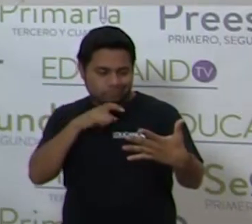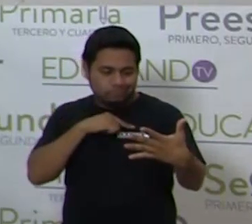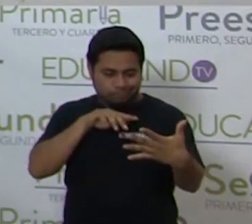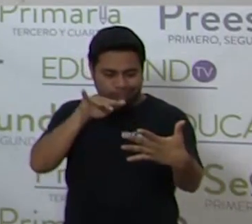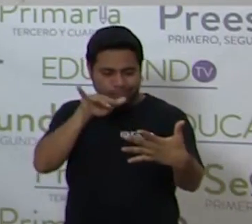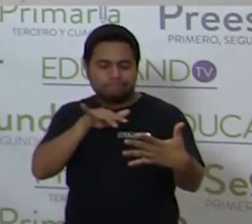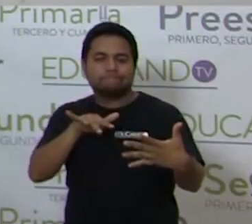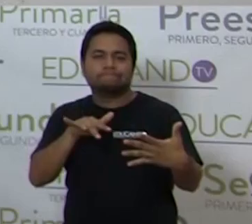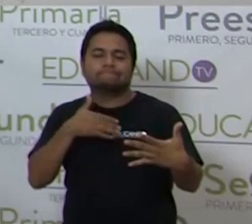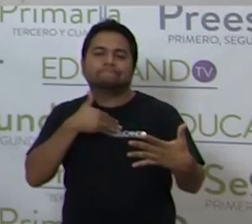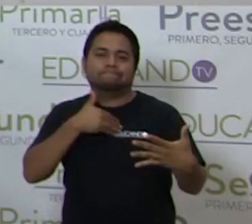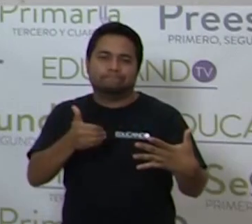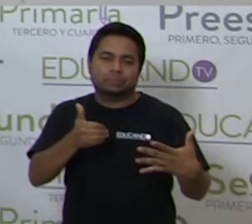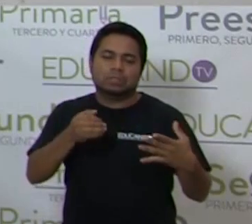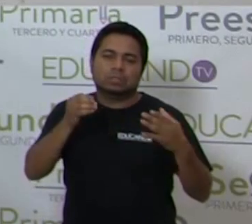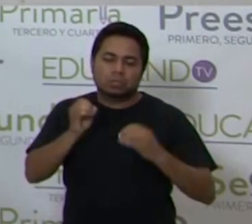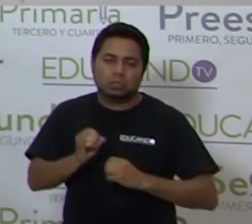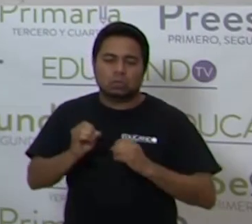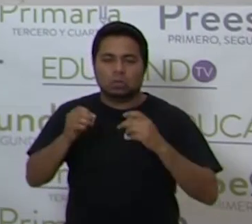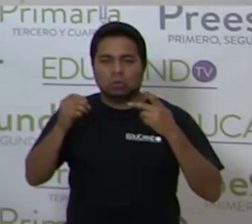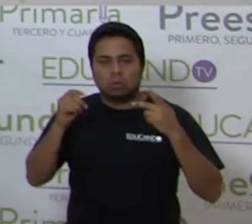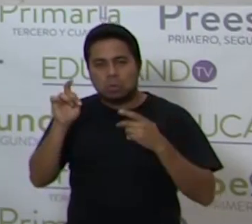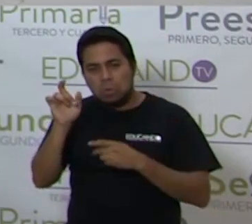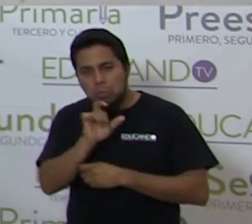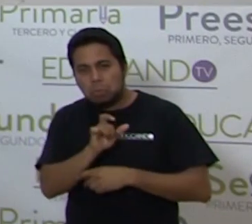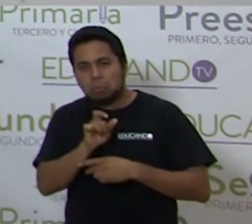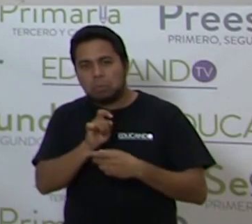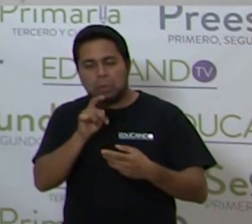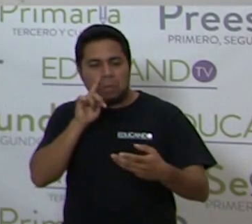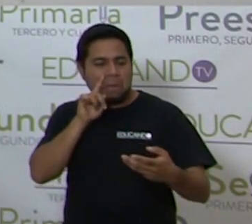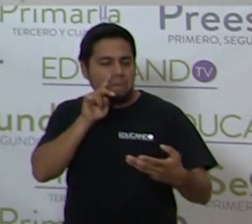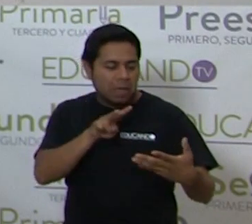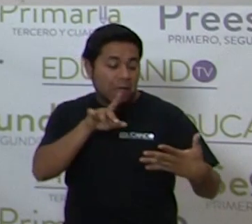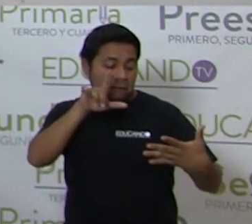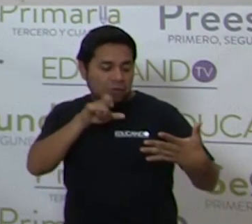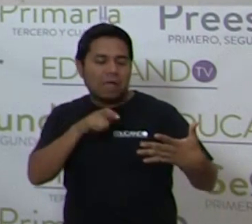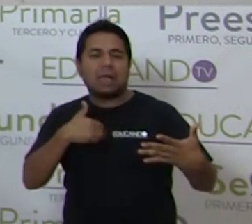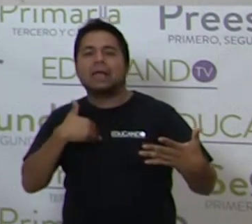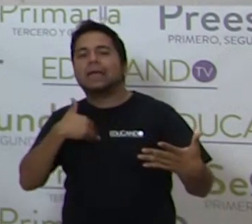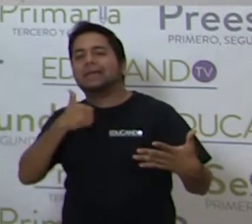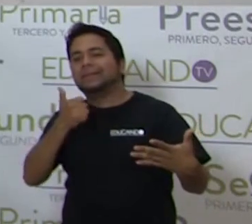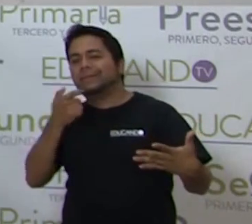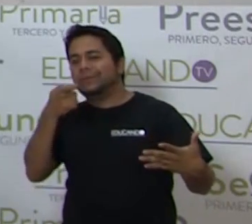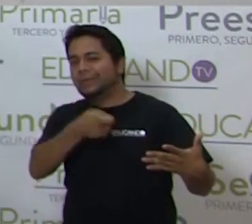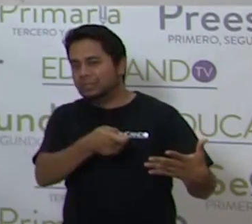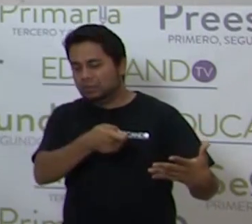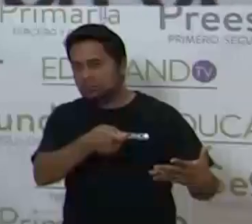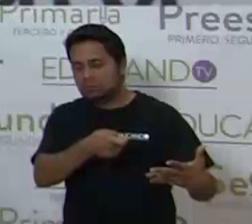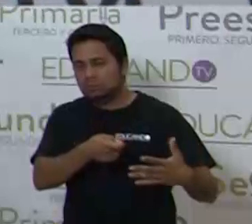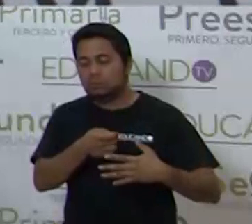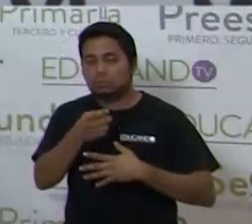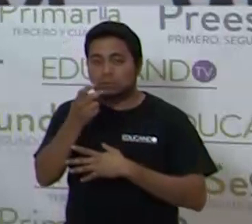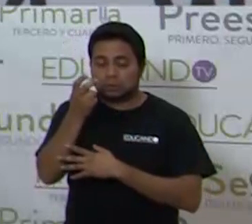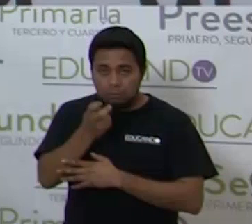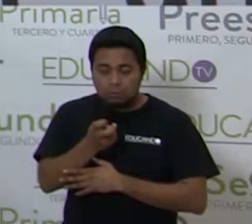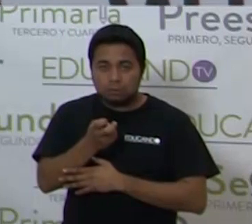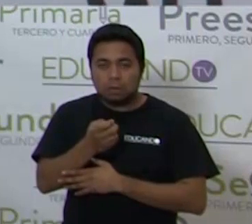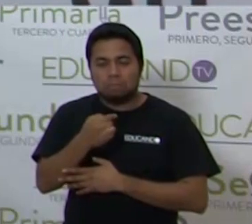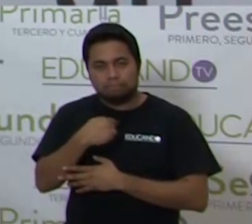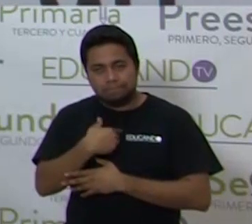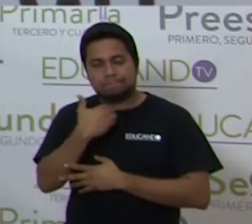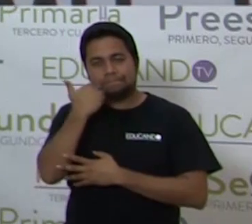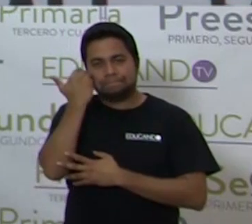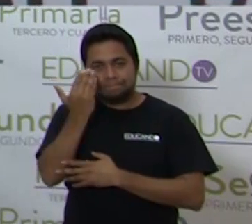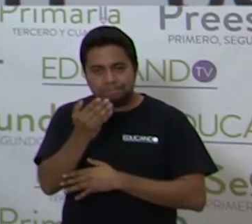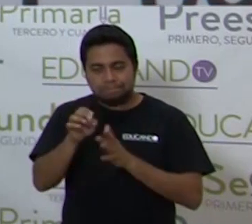lee o desde el momento que ve la imagen, niños y niñas. Es por eso de que te invito a